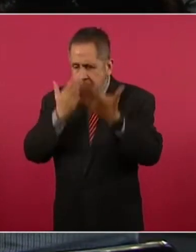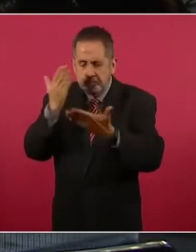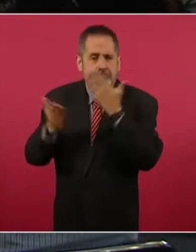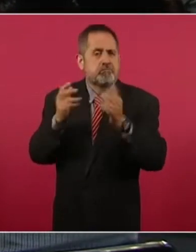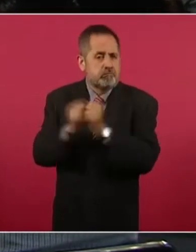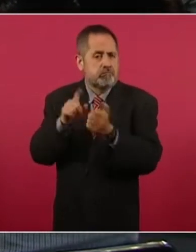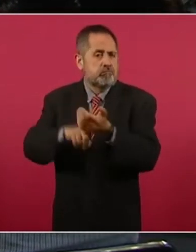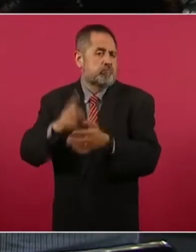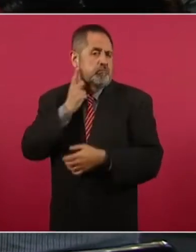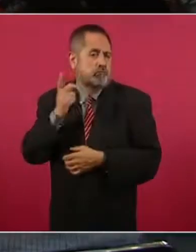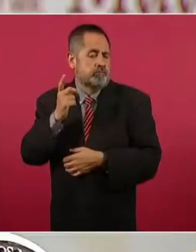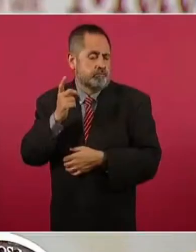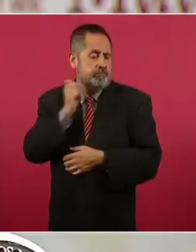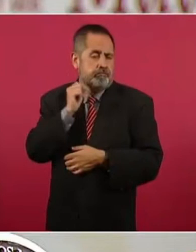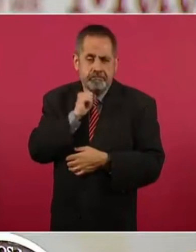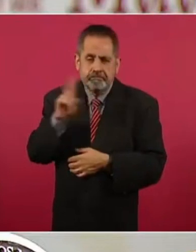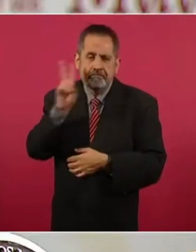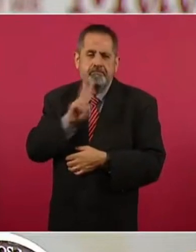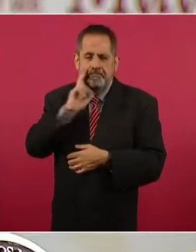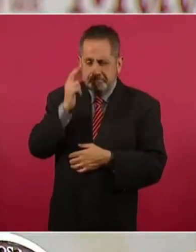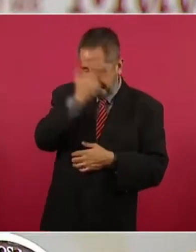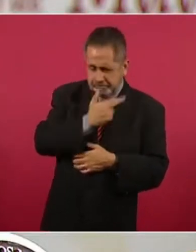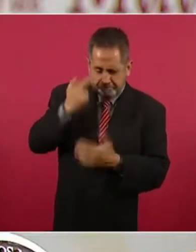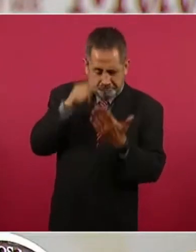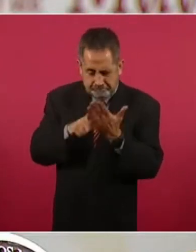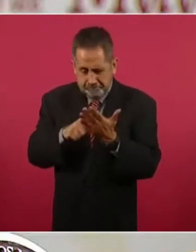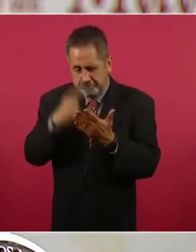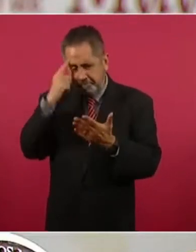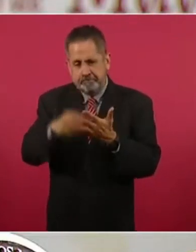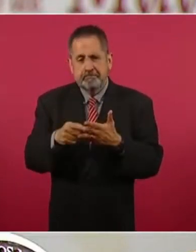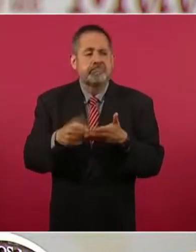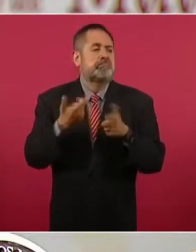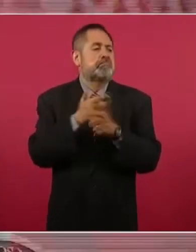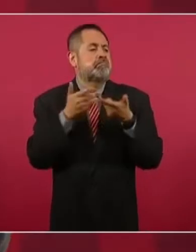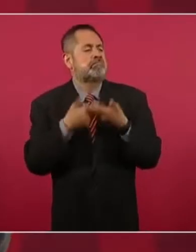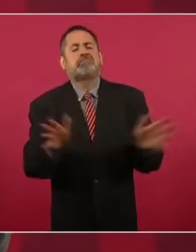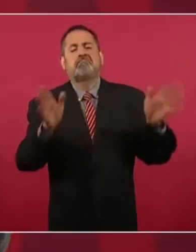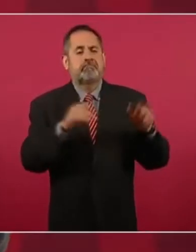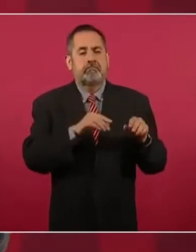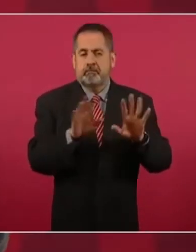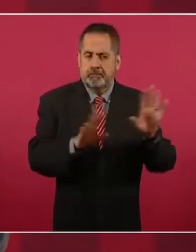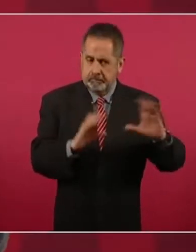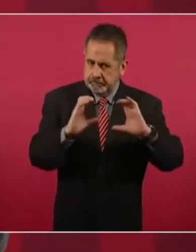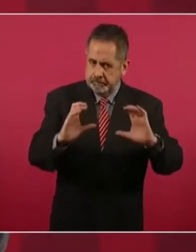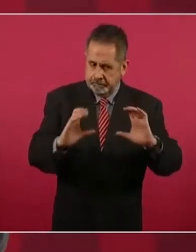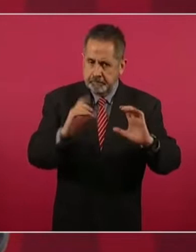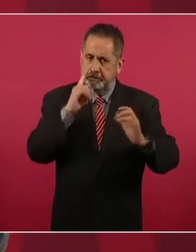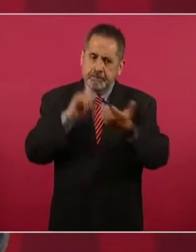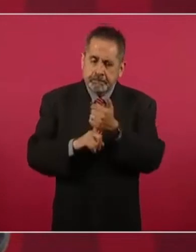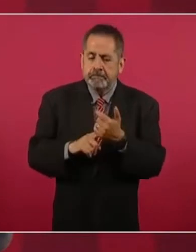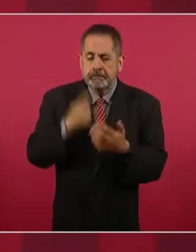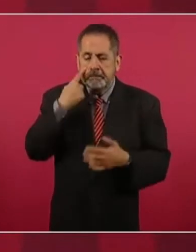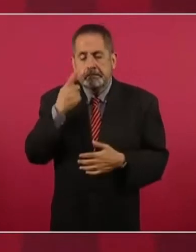legisladores para precisamente evitar abrir indiscriminadamente la puerta, pero al mismo tiempo